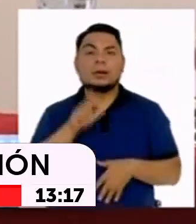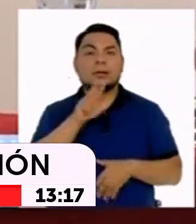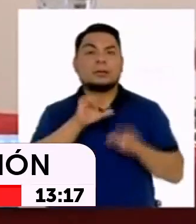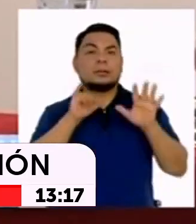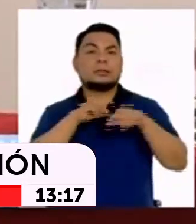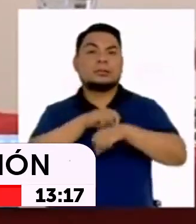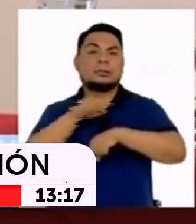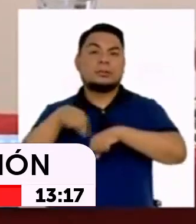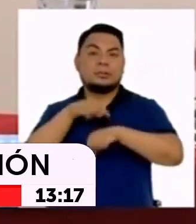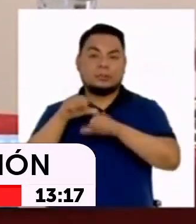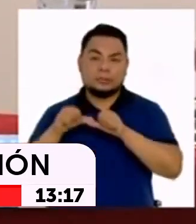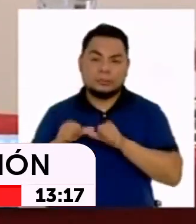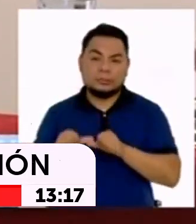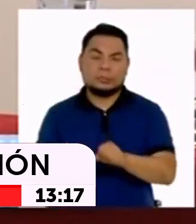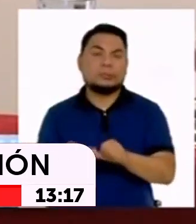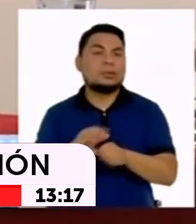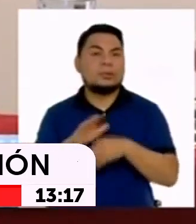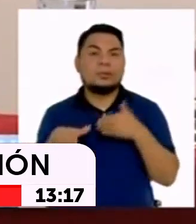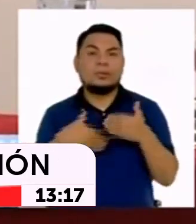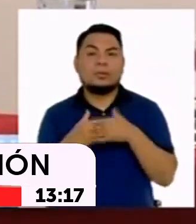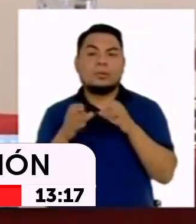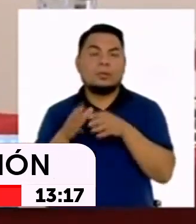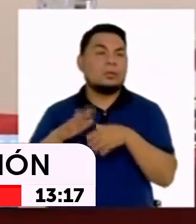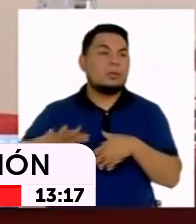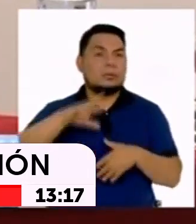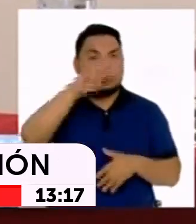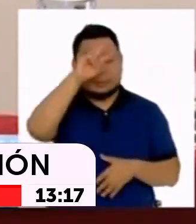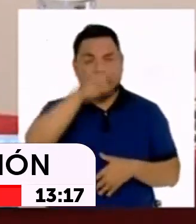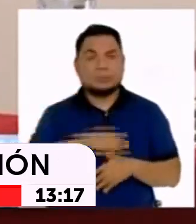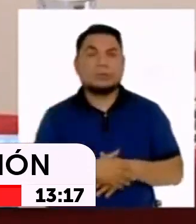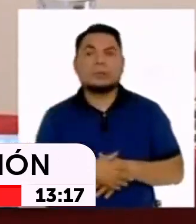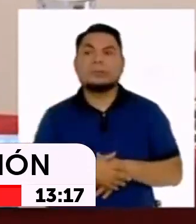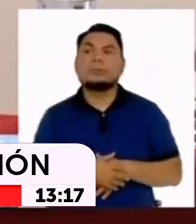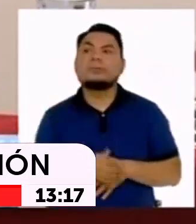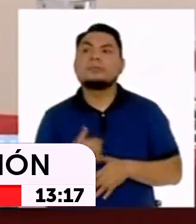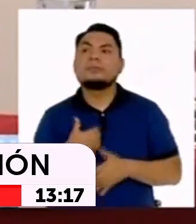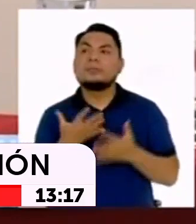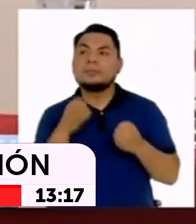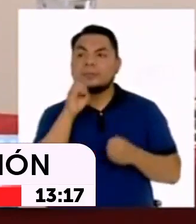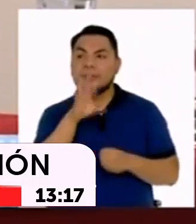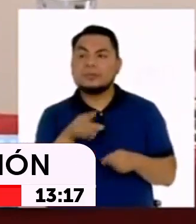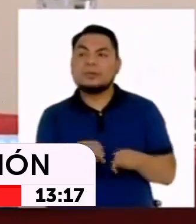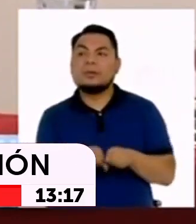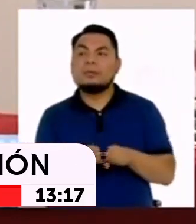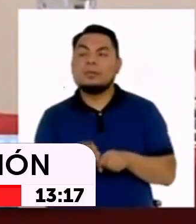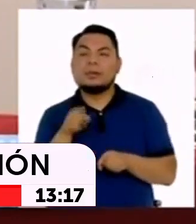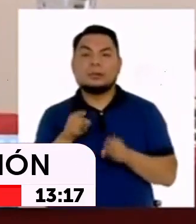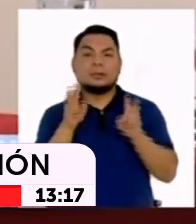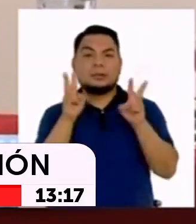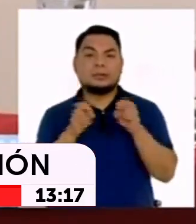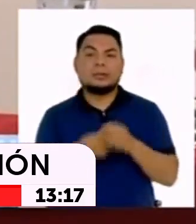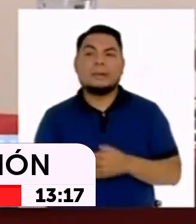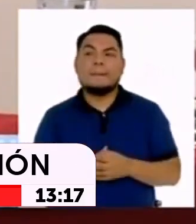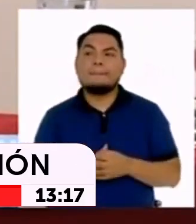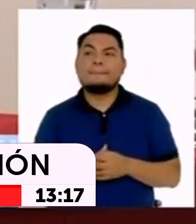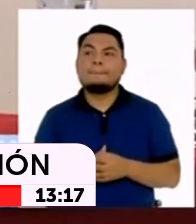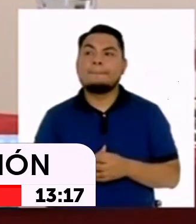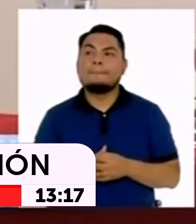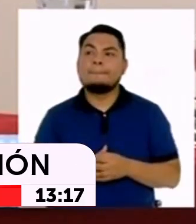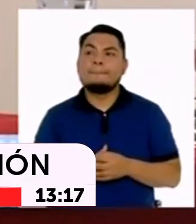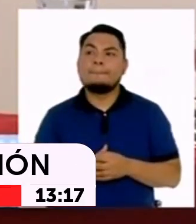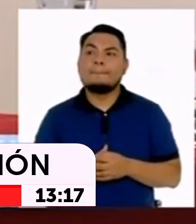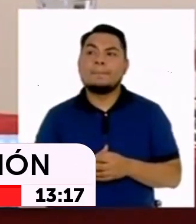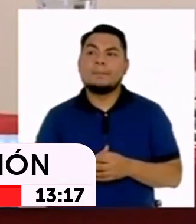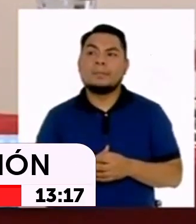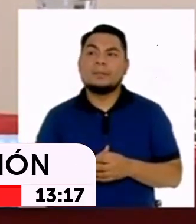36 horas seguidas todas las brigadas en todo el país. Quiero señalar en relación al tema